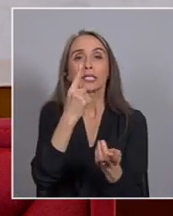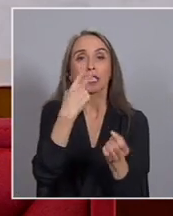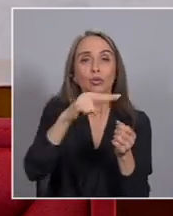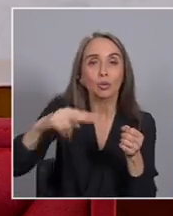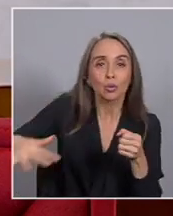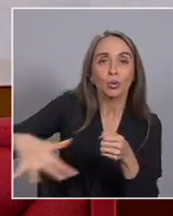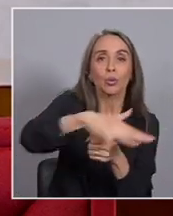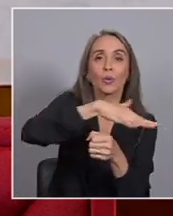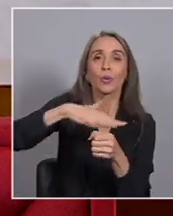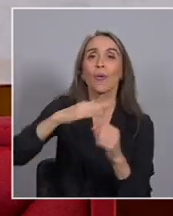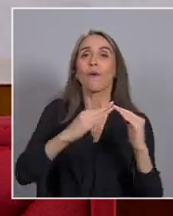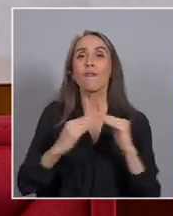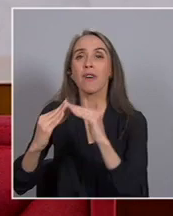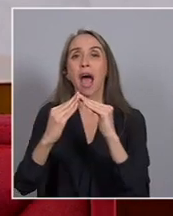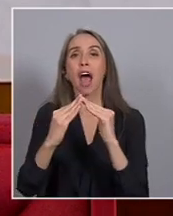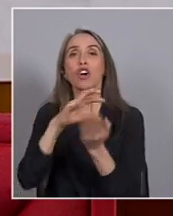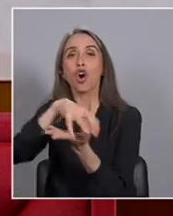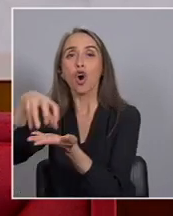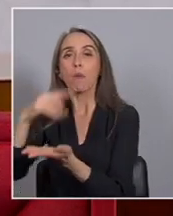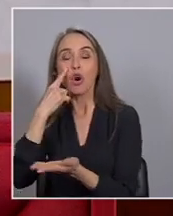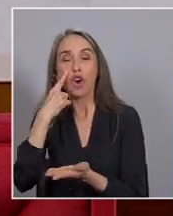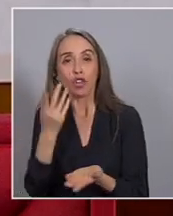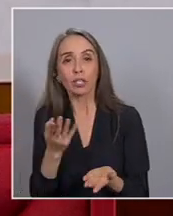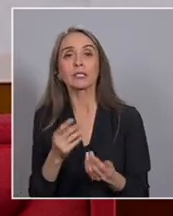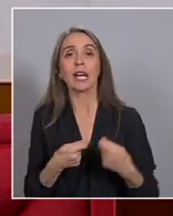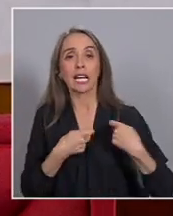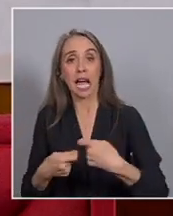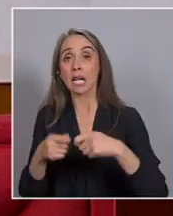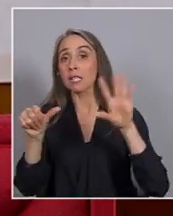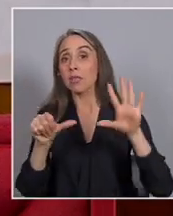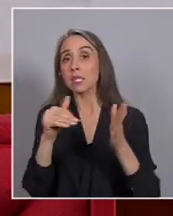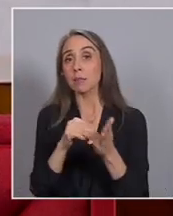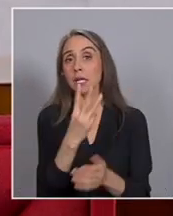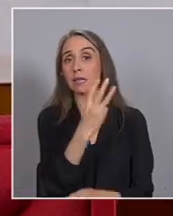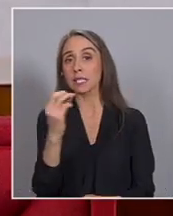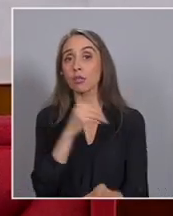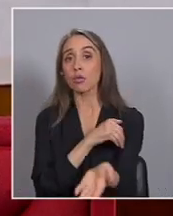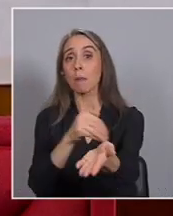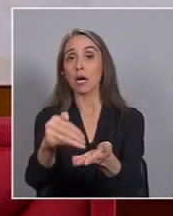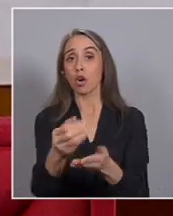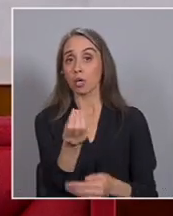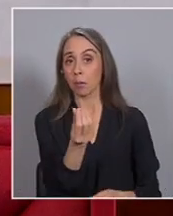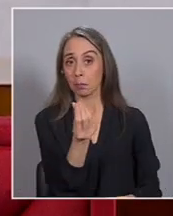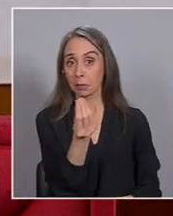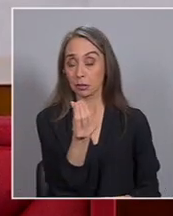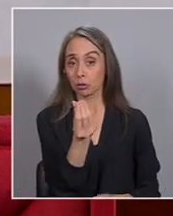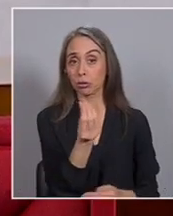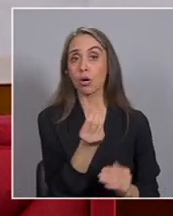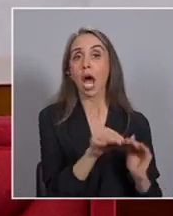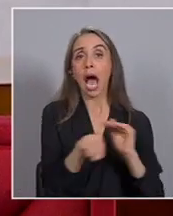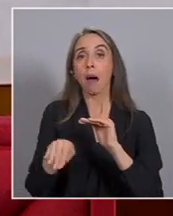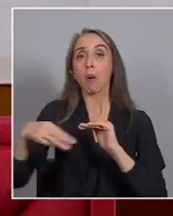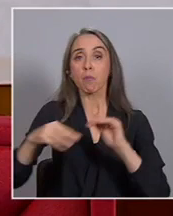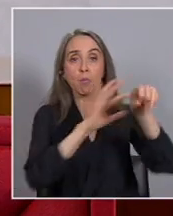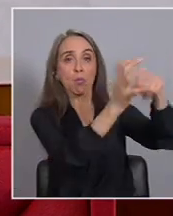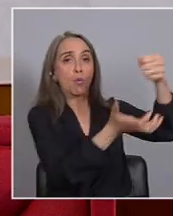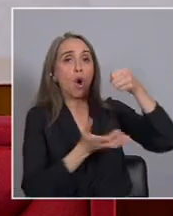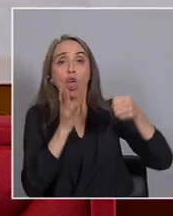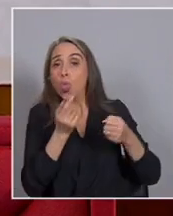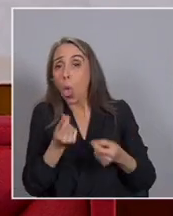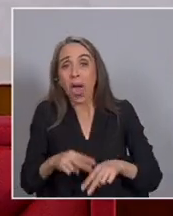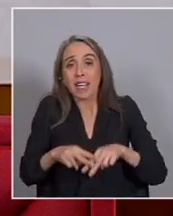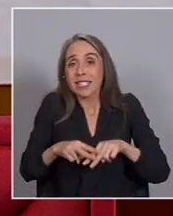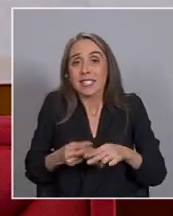sus barrios y comunas. Aquí hay inversiones del orden de los 16.300 millones de pesos para apoyar a los municipios que no tienen